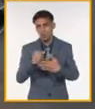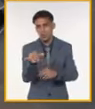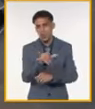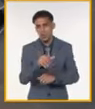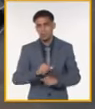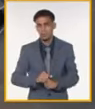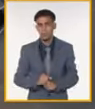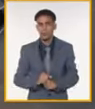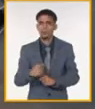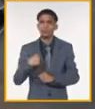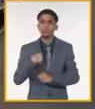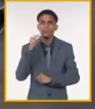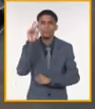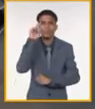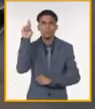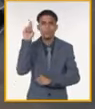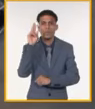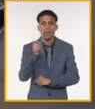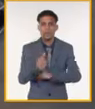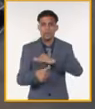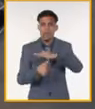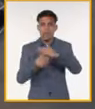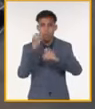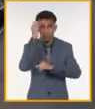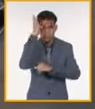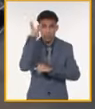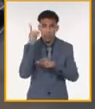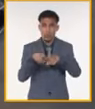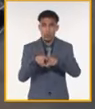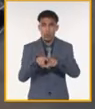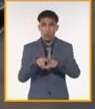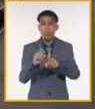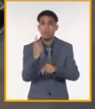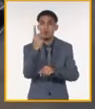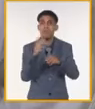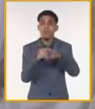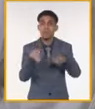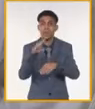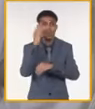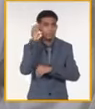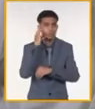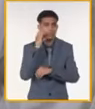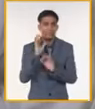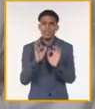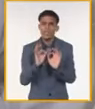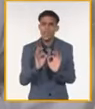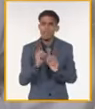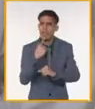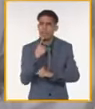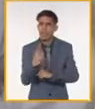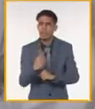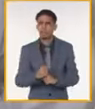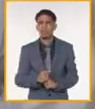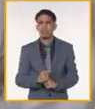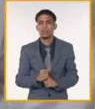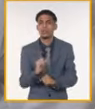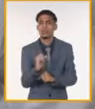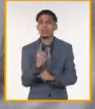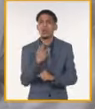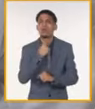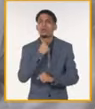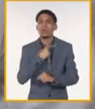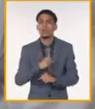recuerdo que tanto el Primer Ministro como el presidente han sido muy críticos de que eh No se trata solo de